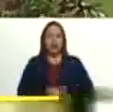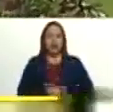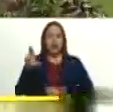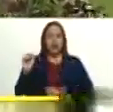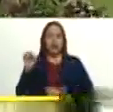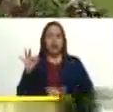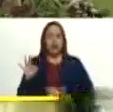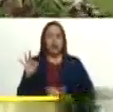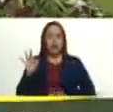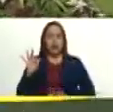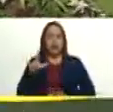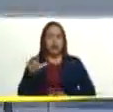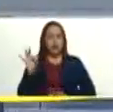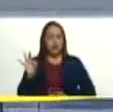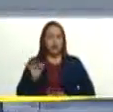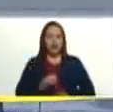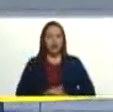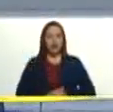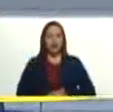González.